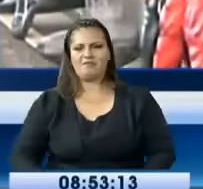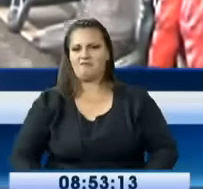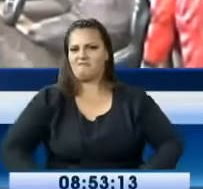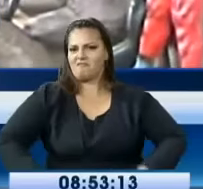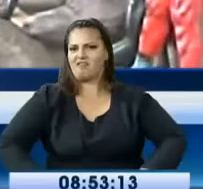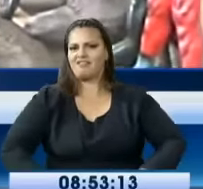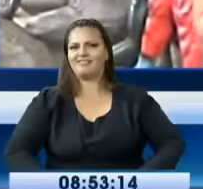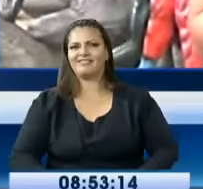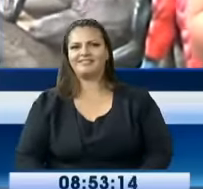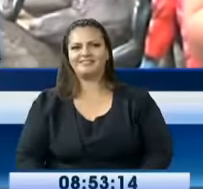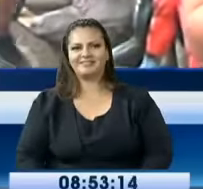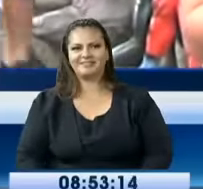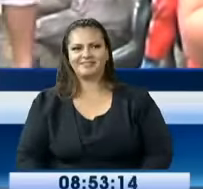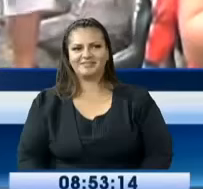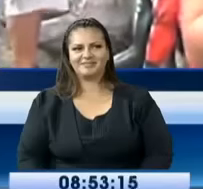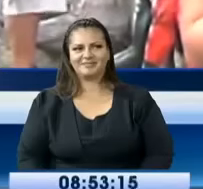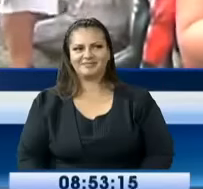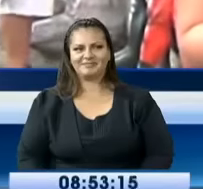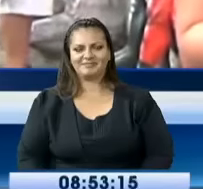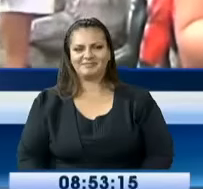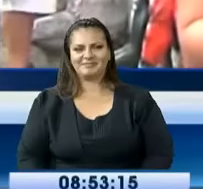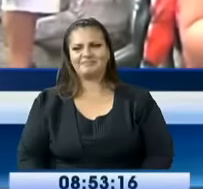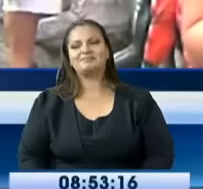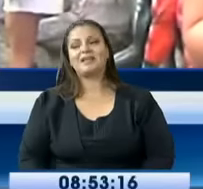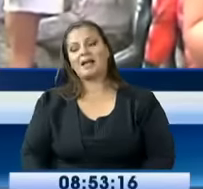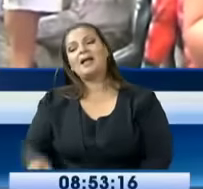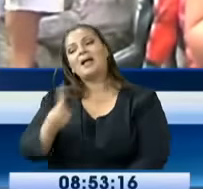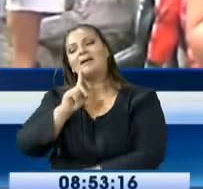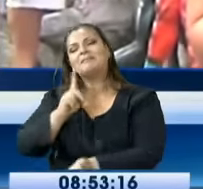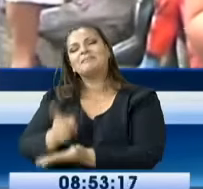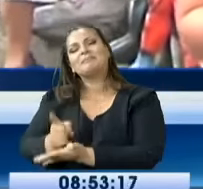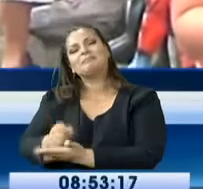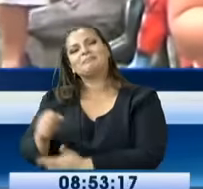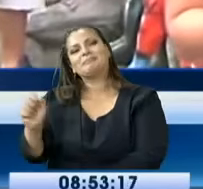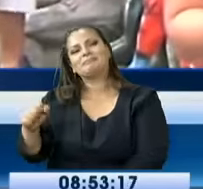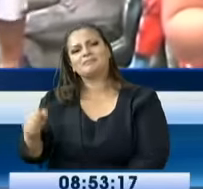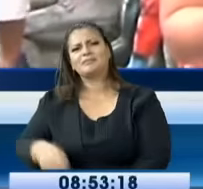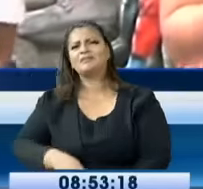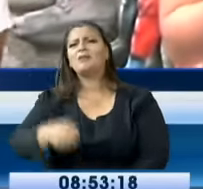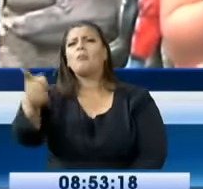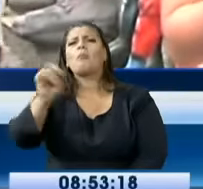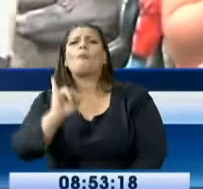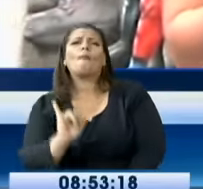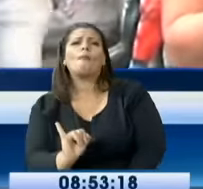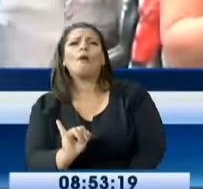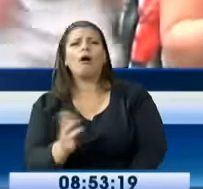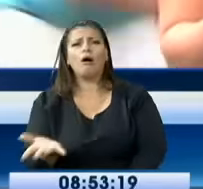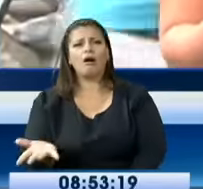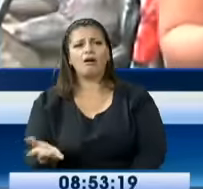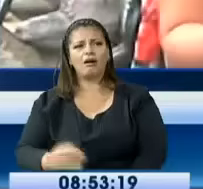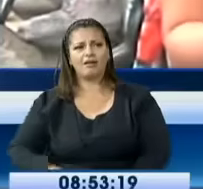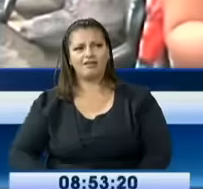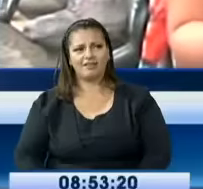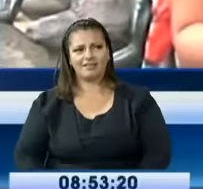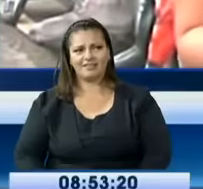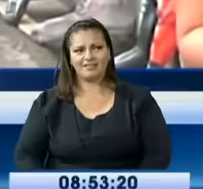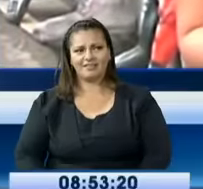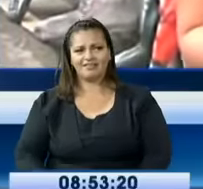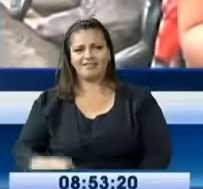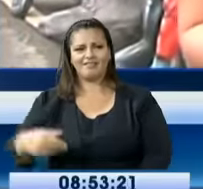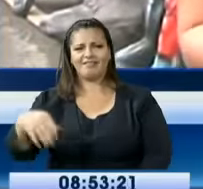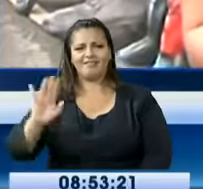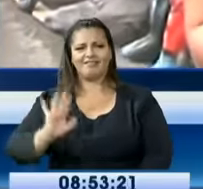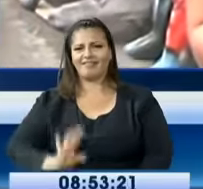fuerza. Por supuesto, Hugo, claro que sí. Popeye flaco ahí. De sí, Popeye flaco. Lo diga, las imágenes lo